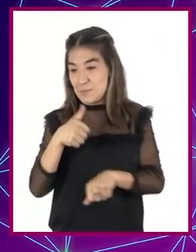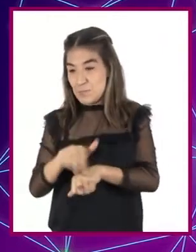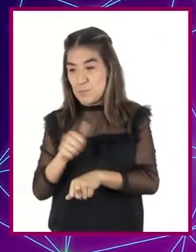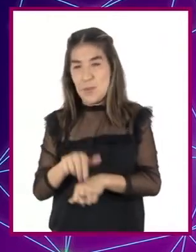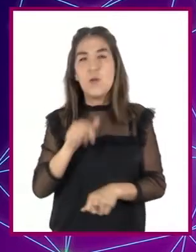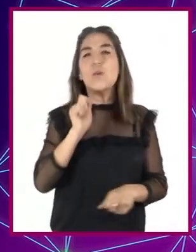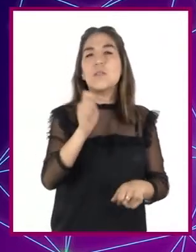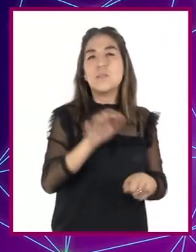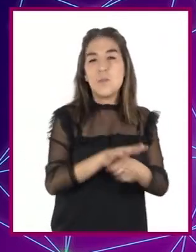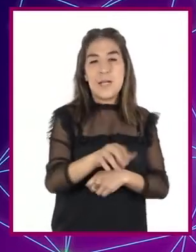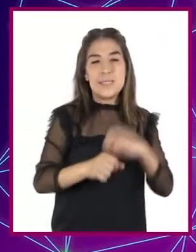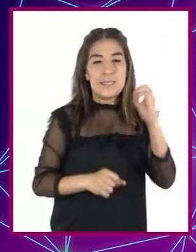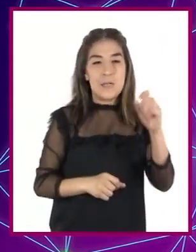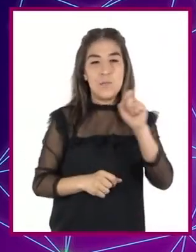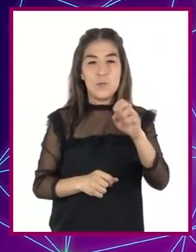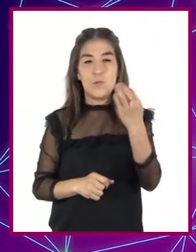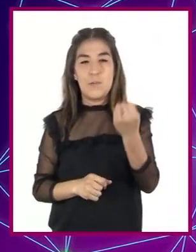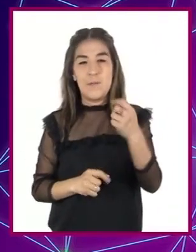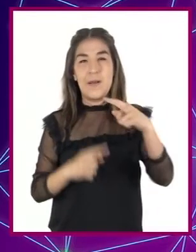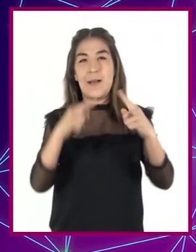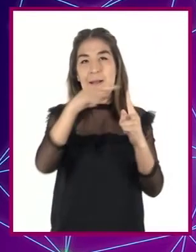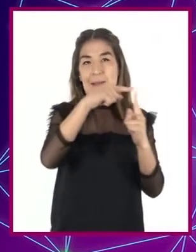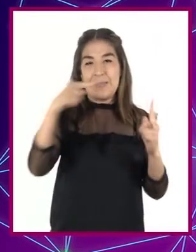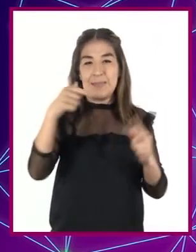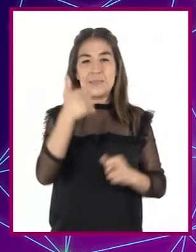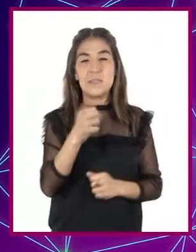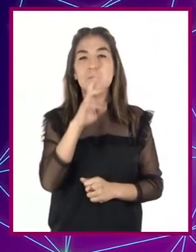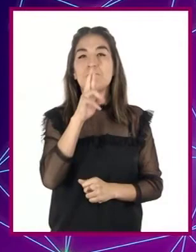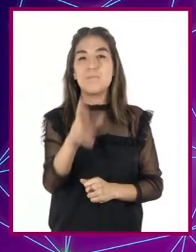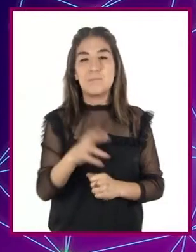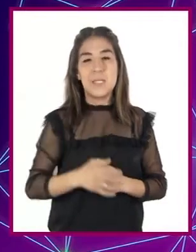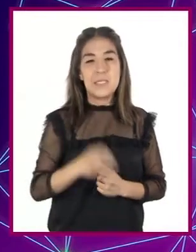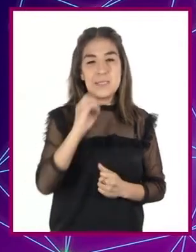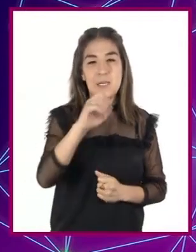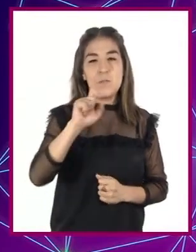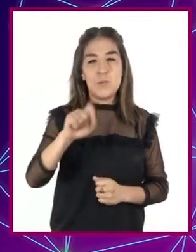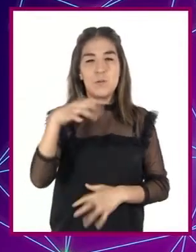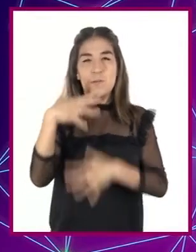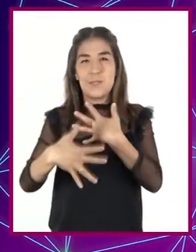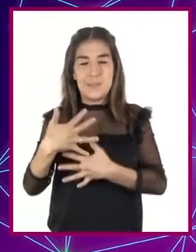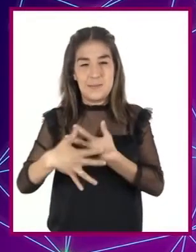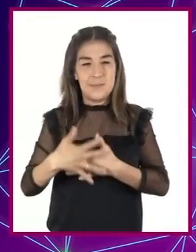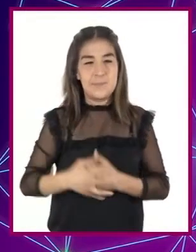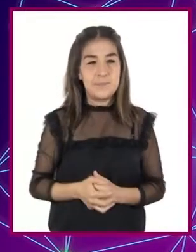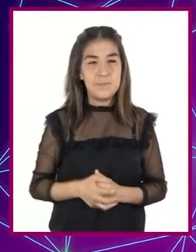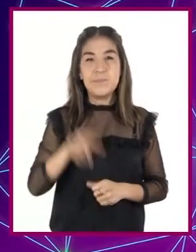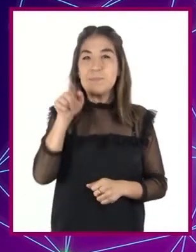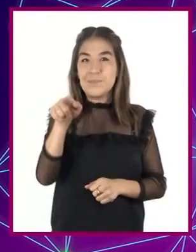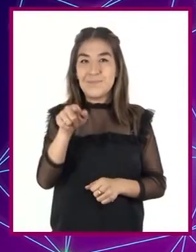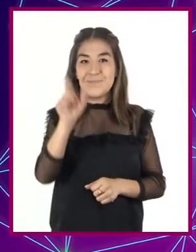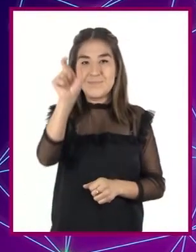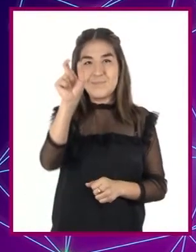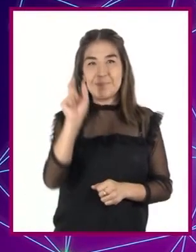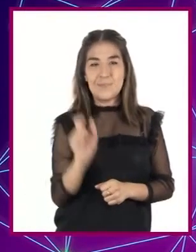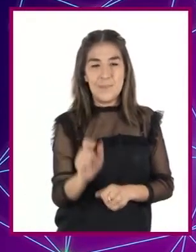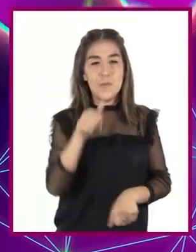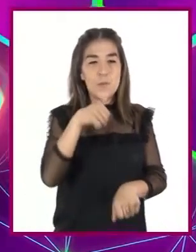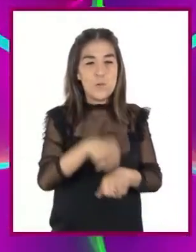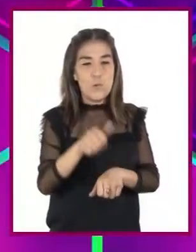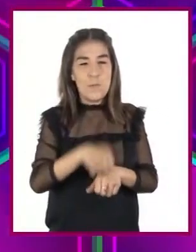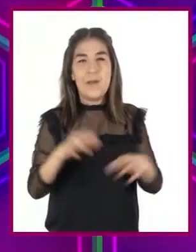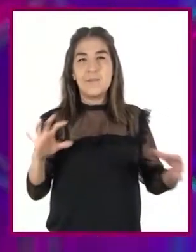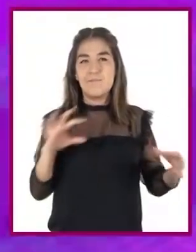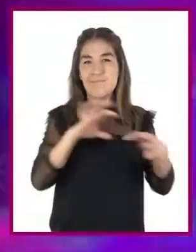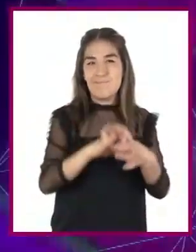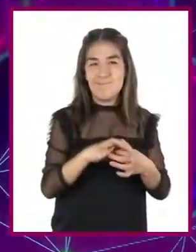rango 0.9 entre 6. Arroja un resultado de 0.15. Este será el tamaño de cada